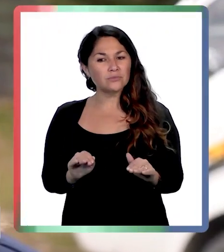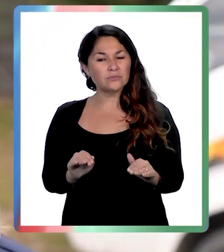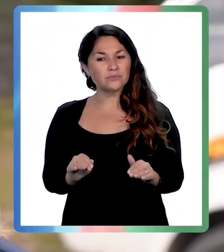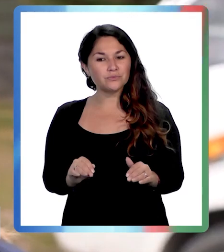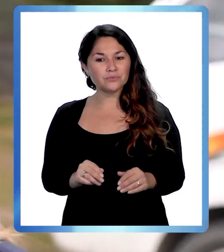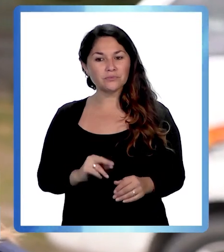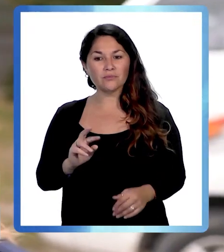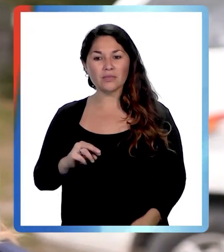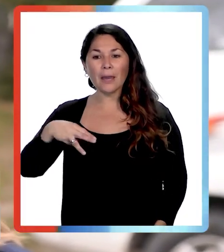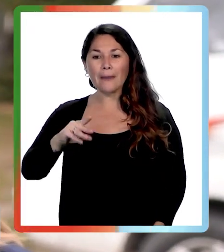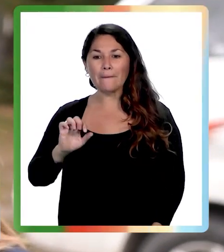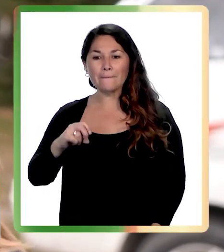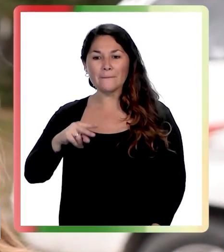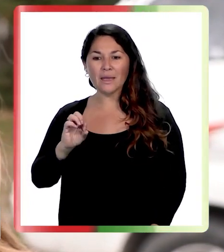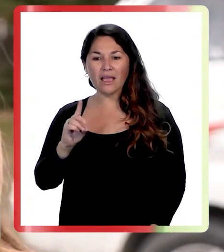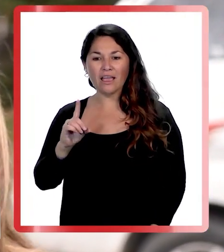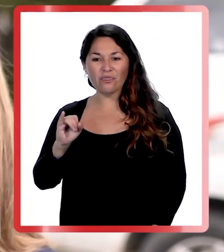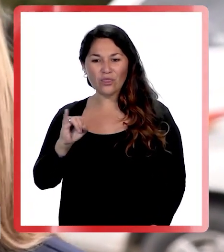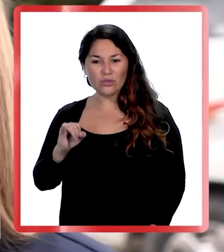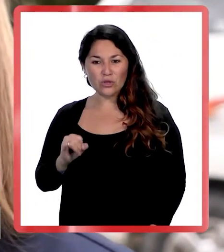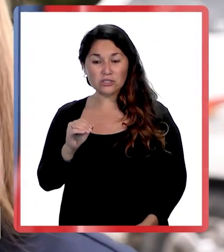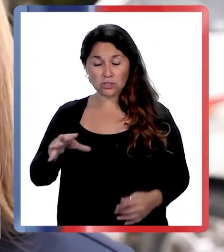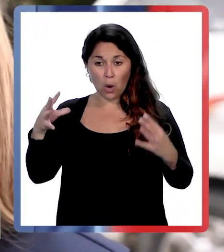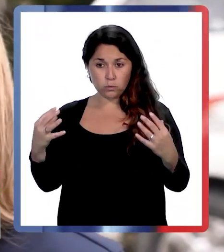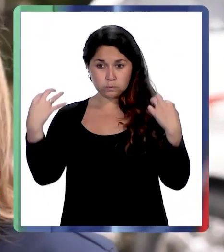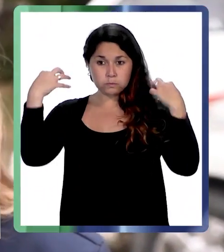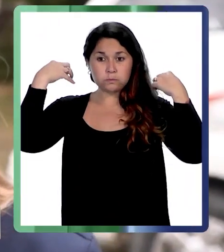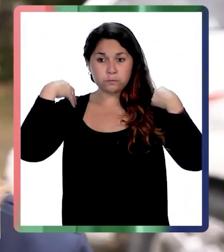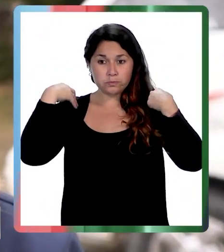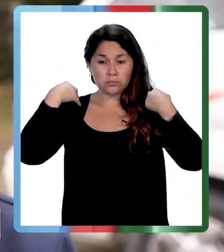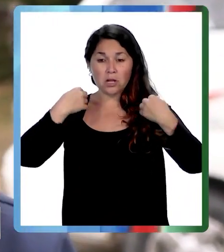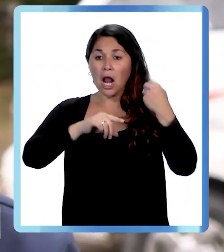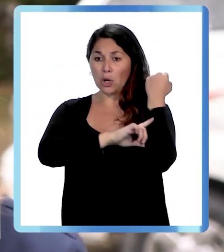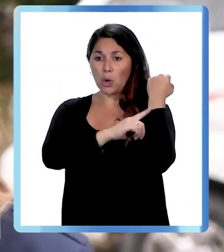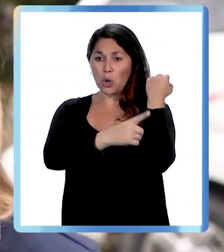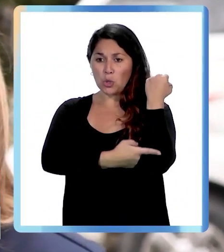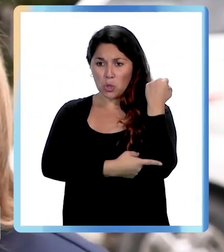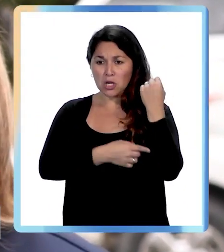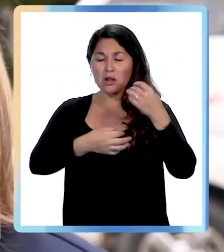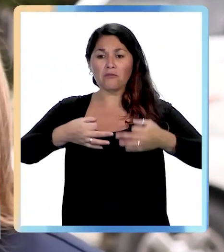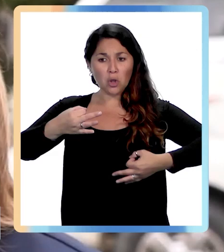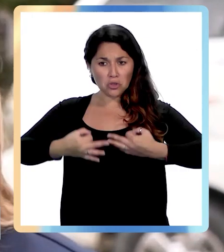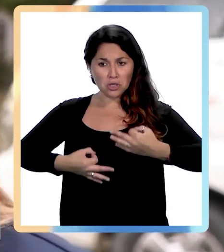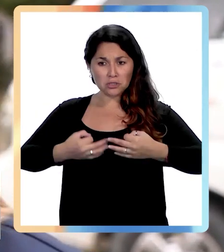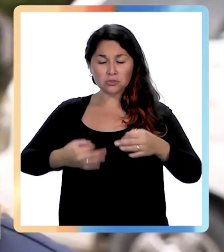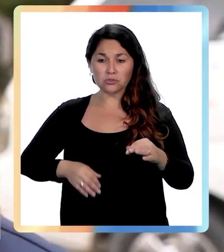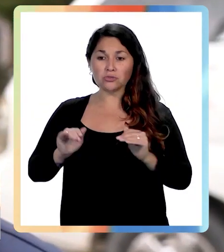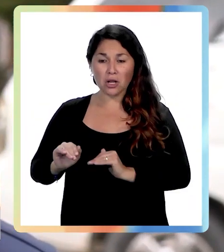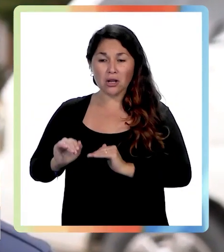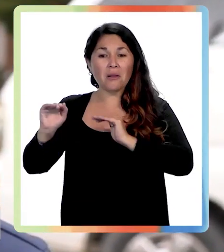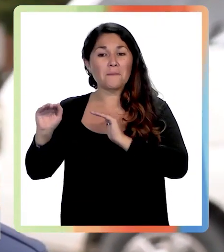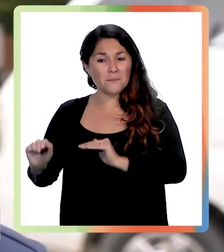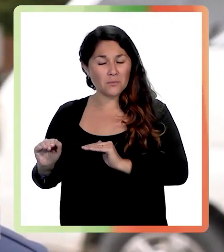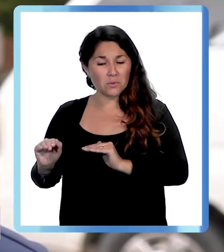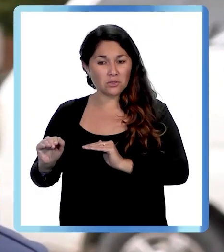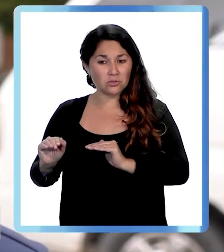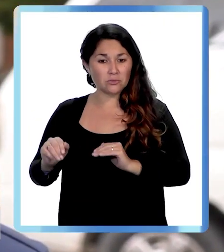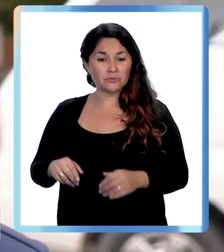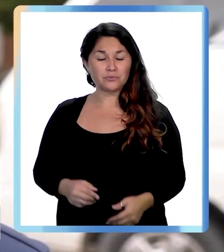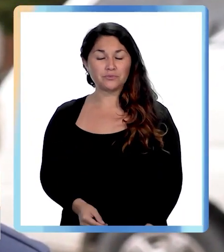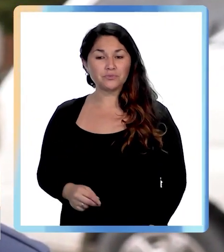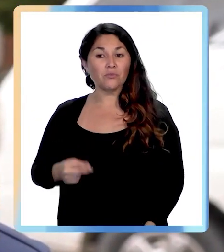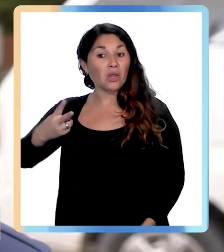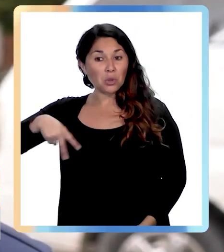que don Ramiro Mendoza va a tomar la representación de esta causa, va a elaborar un informe en derecho que avala nuestra posición y